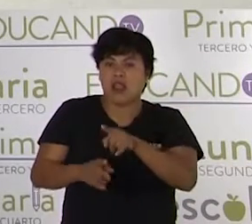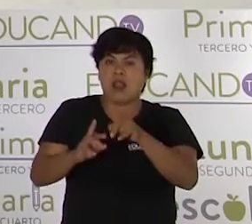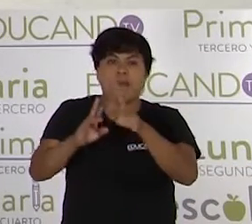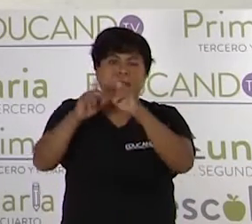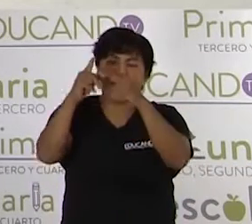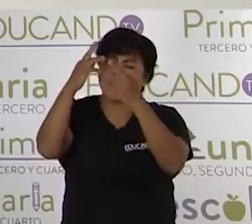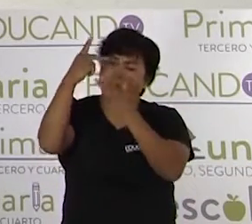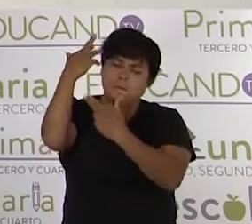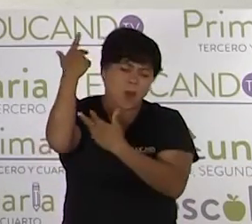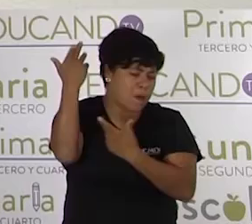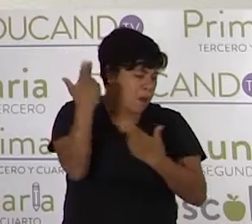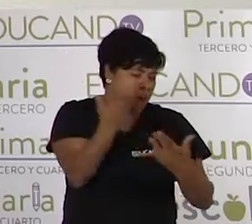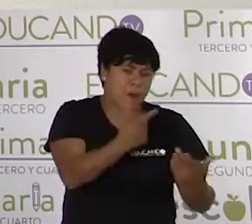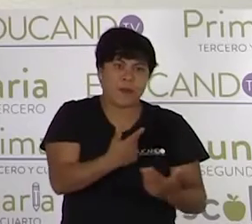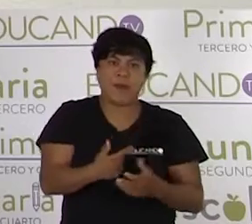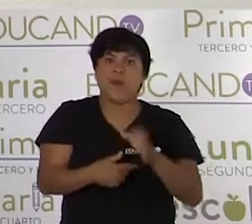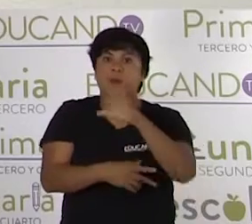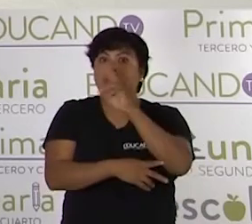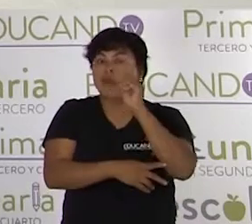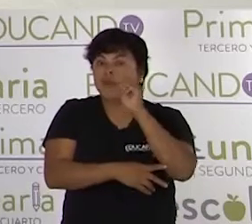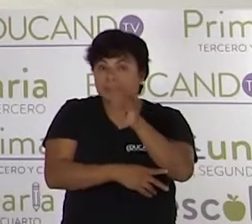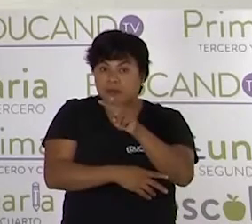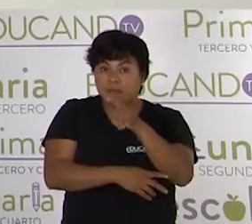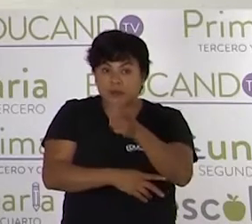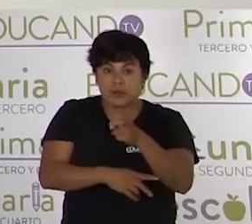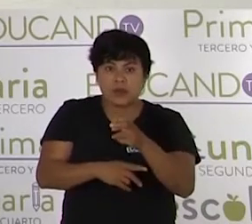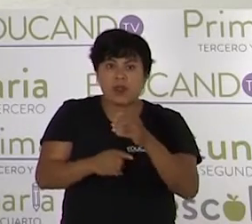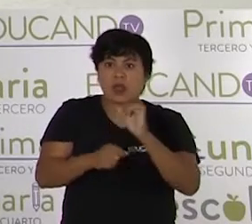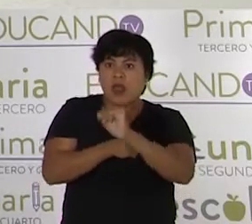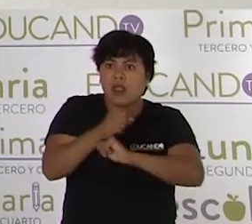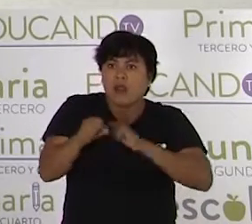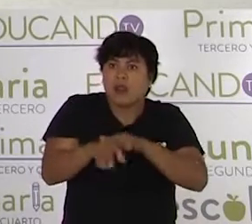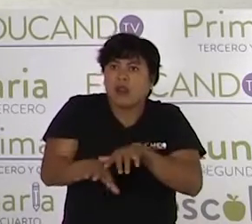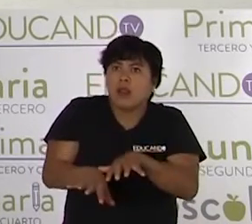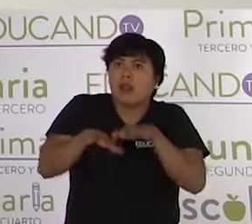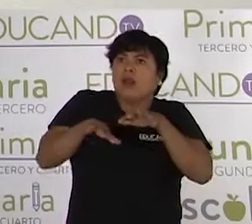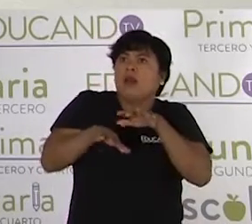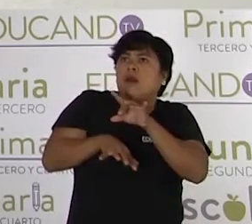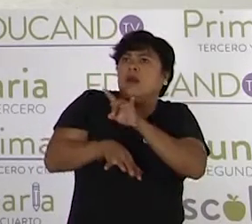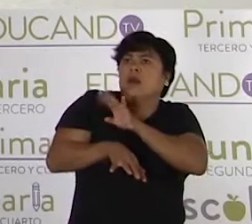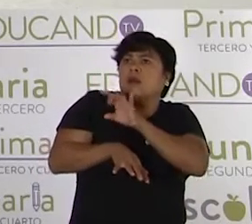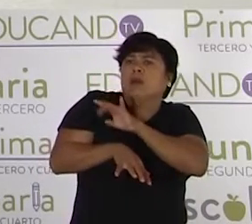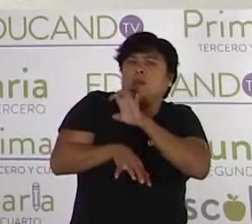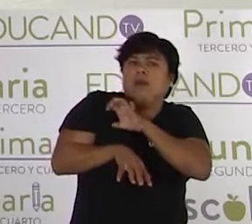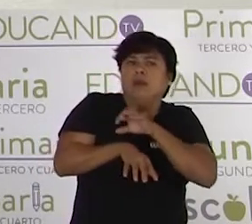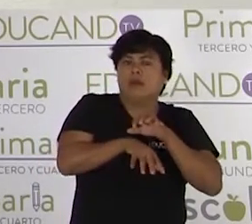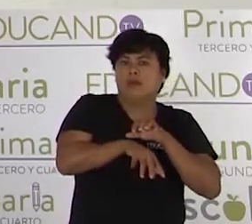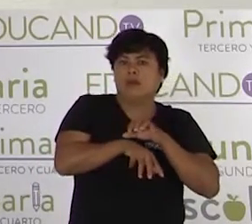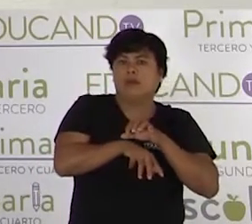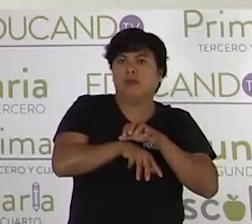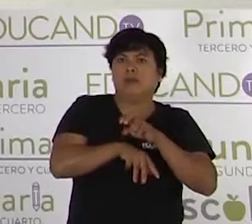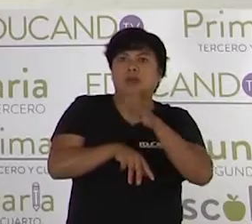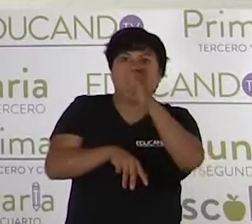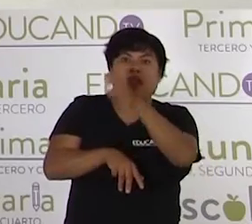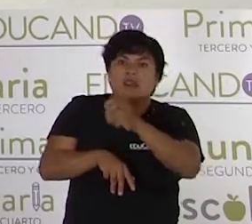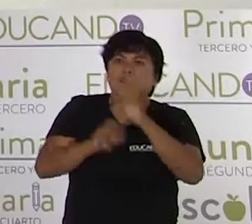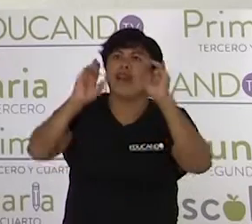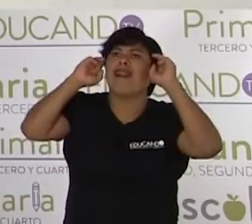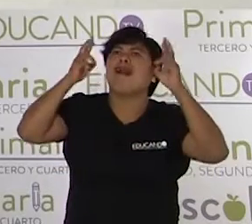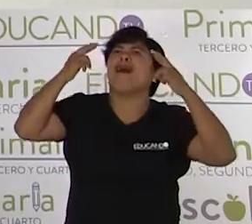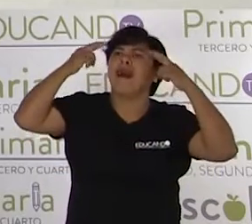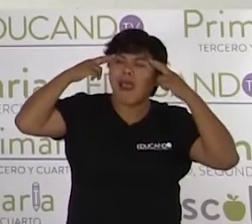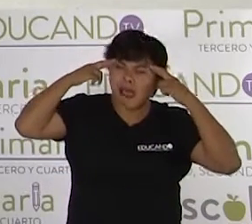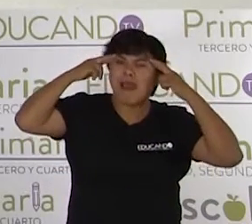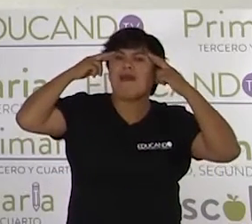astillas. Al ver aquello, los animales asintieron. Es el rey de la